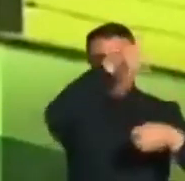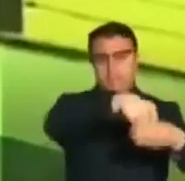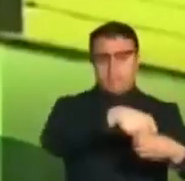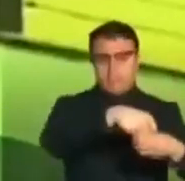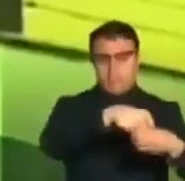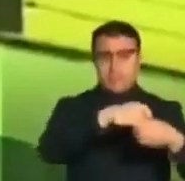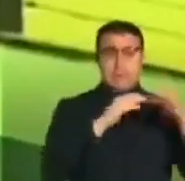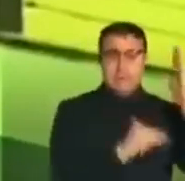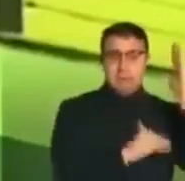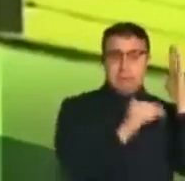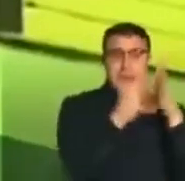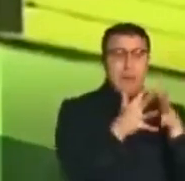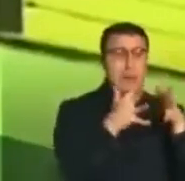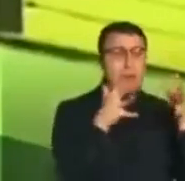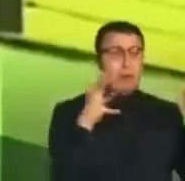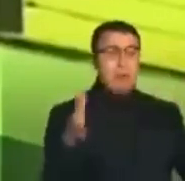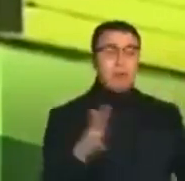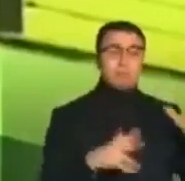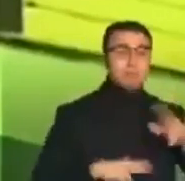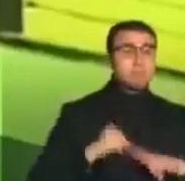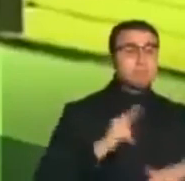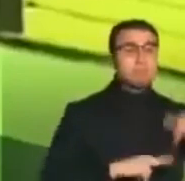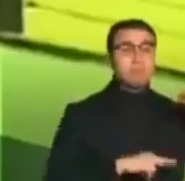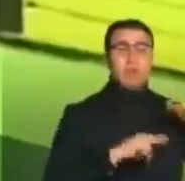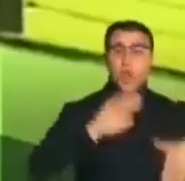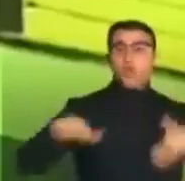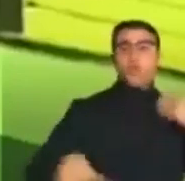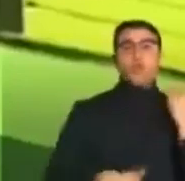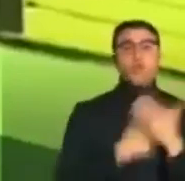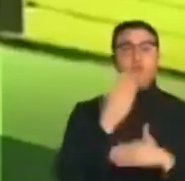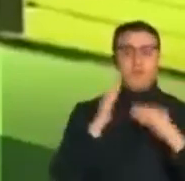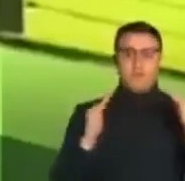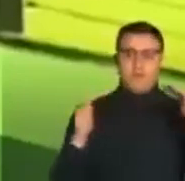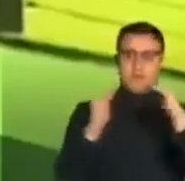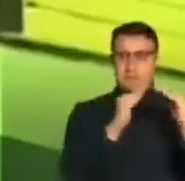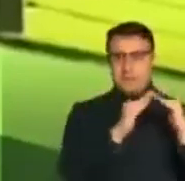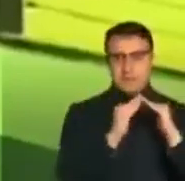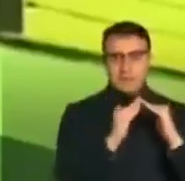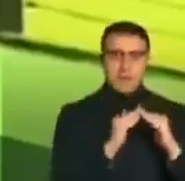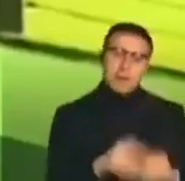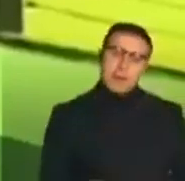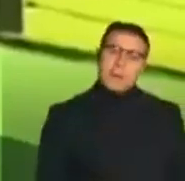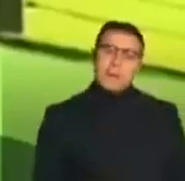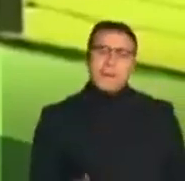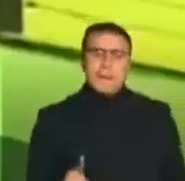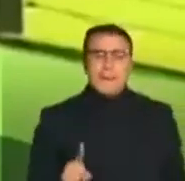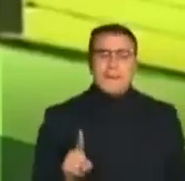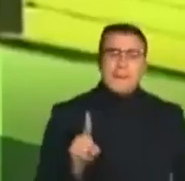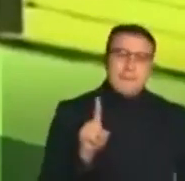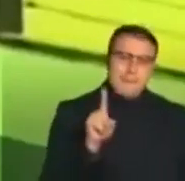en multifamiliares, vivienda nueva, pero que